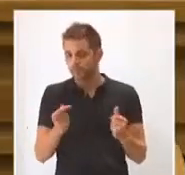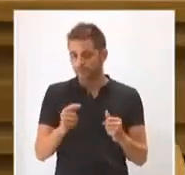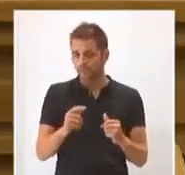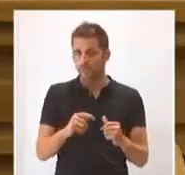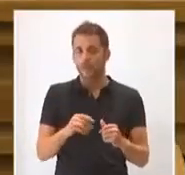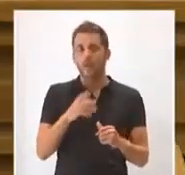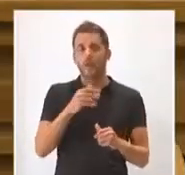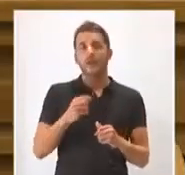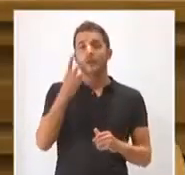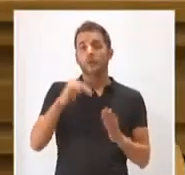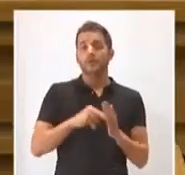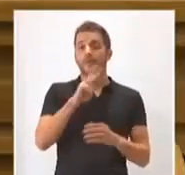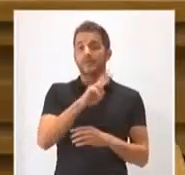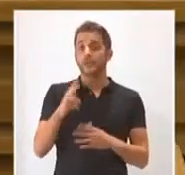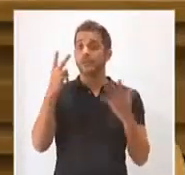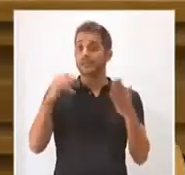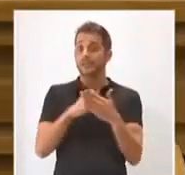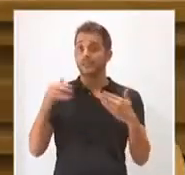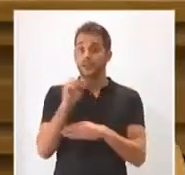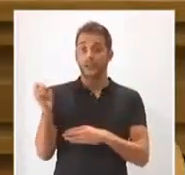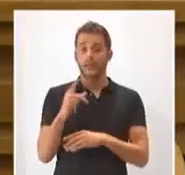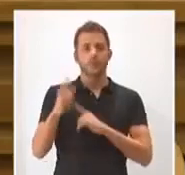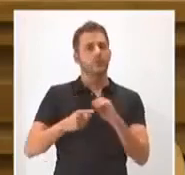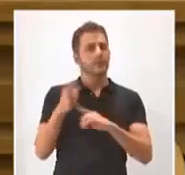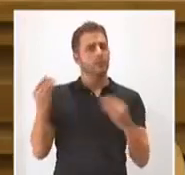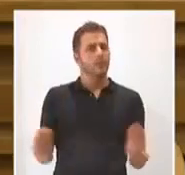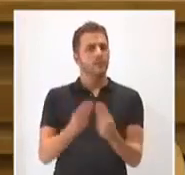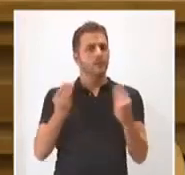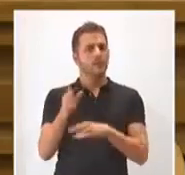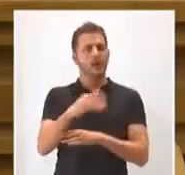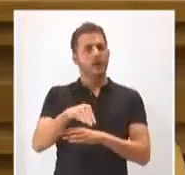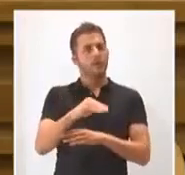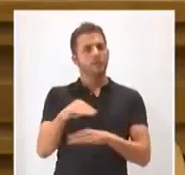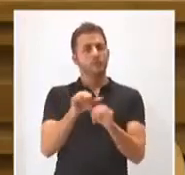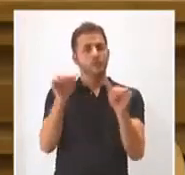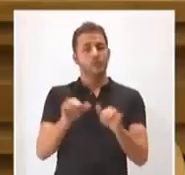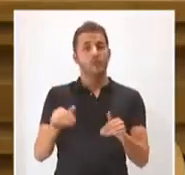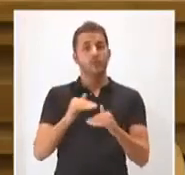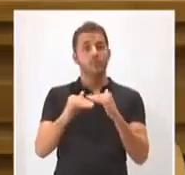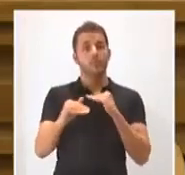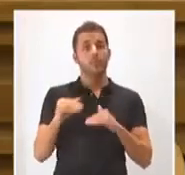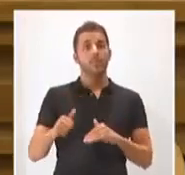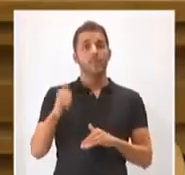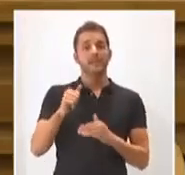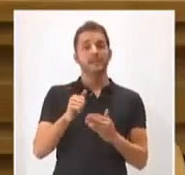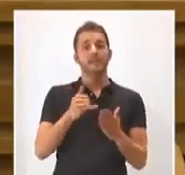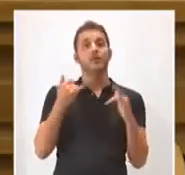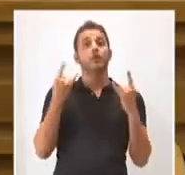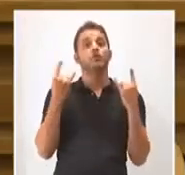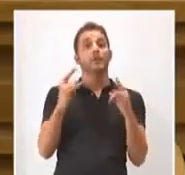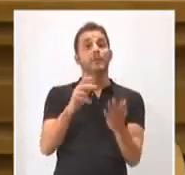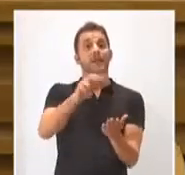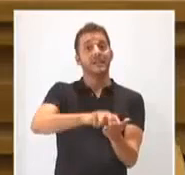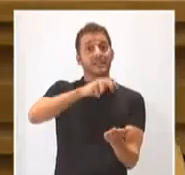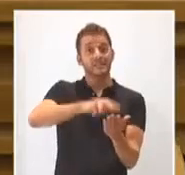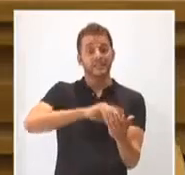aplicar 7 millones de euros para mejorar y conservar de manera más estable los parques arqueológicos y el